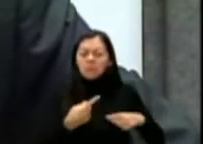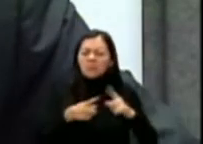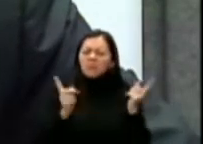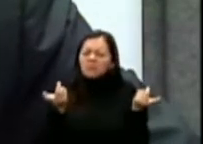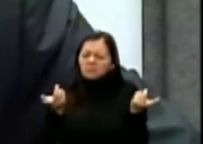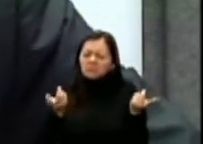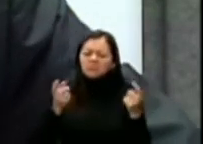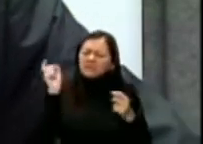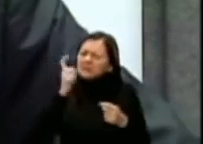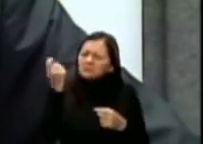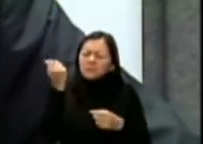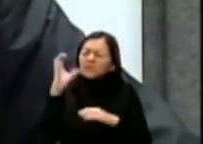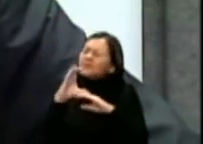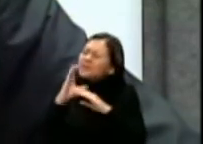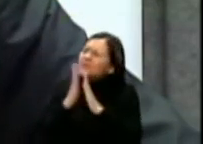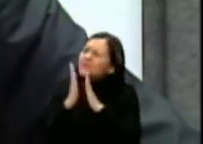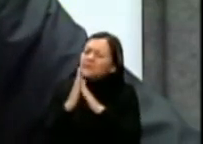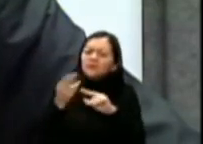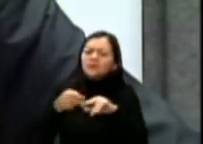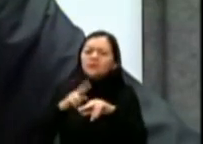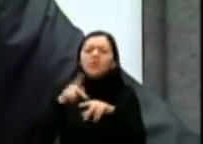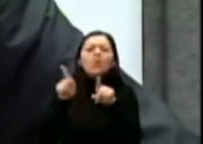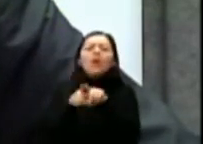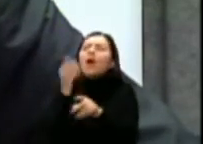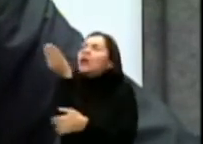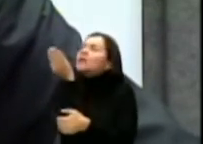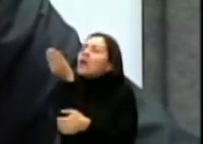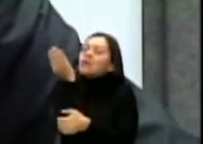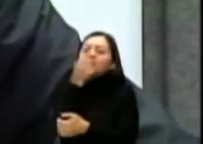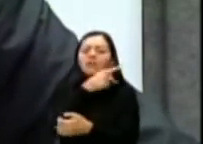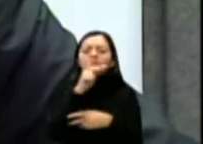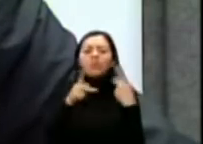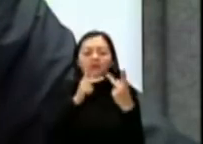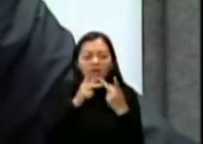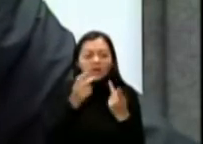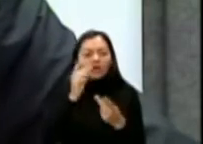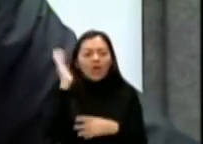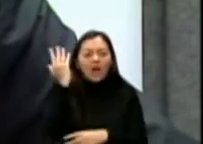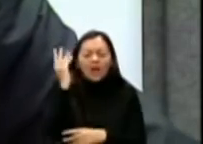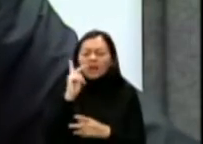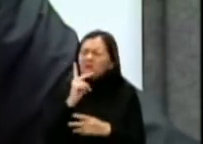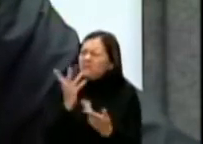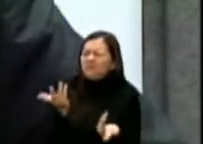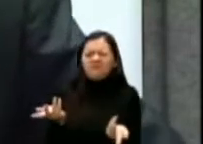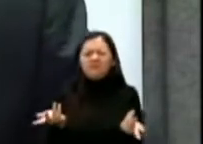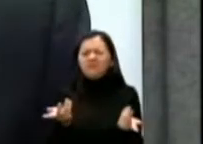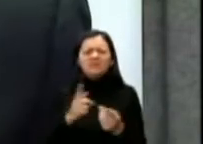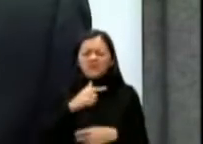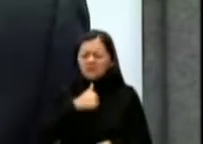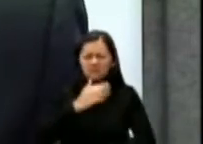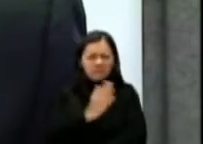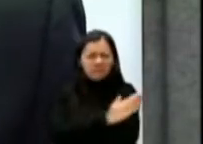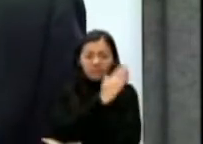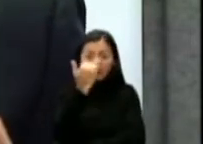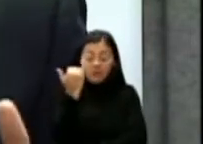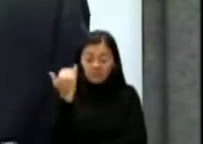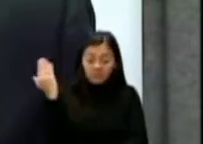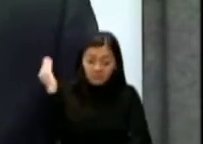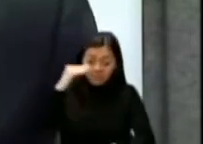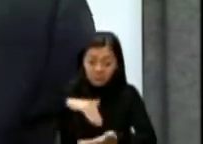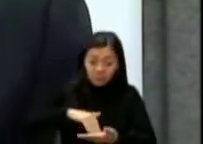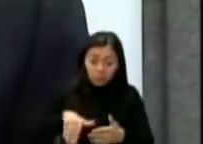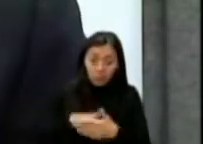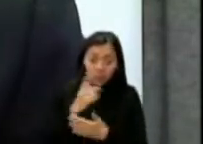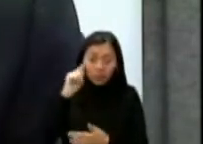para sus municipios para sus provincias hemos tenido que cambiar drásticamente el esquema jurídico las